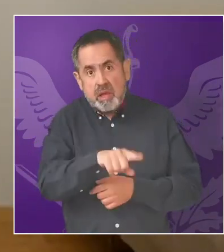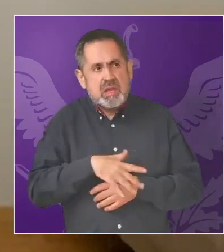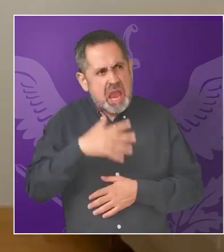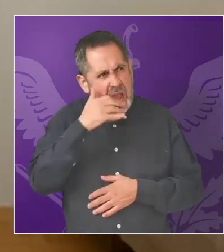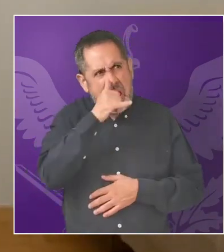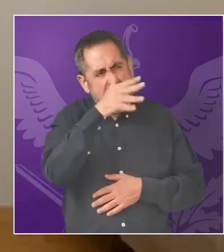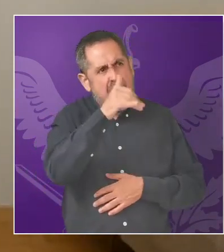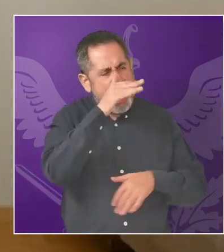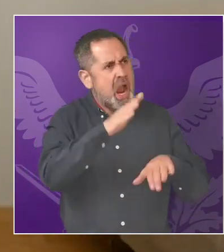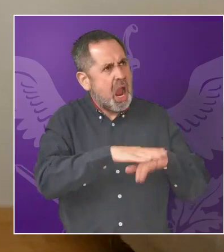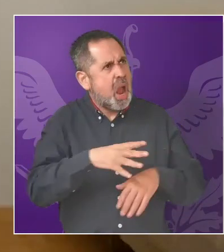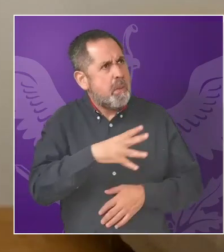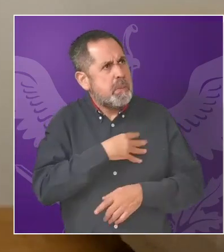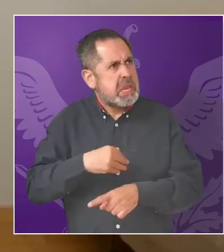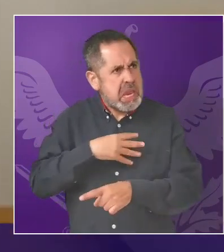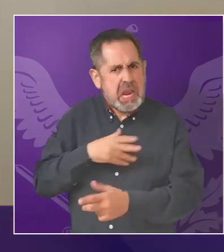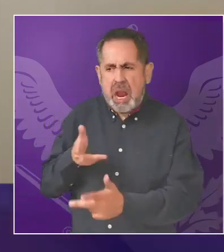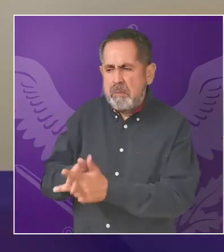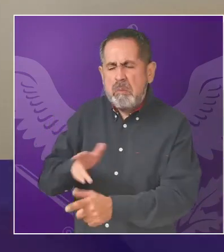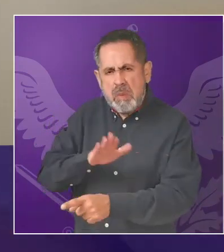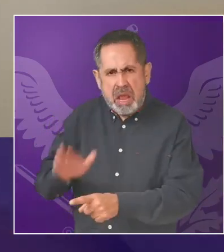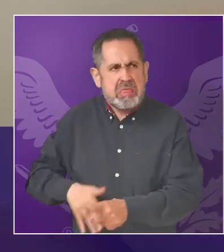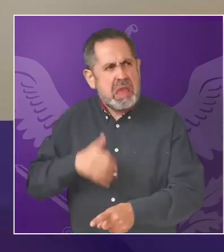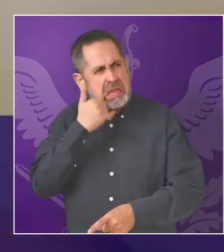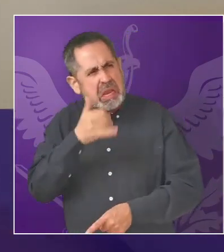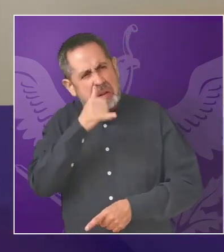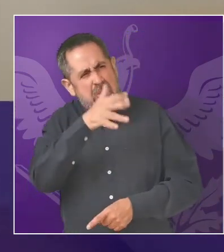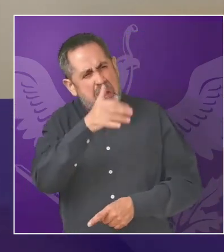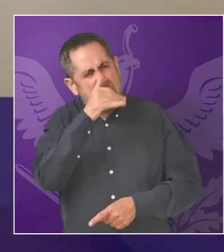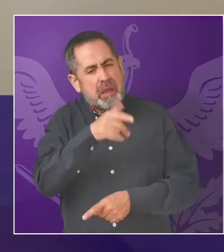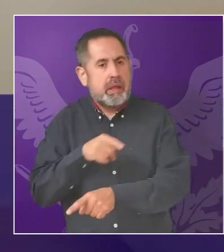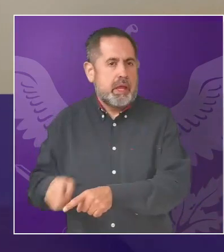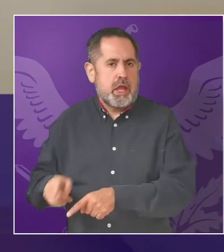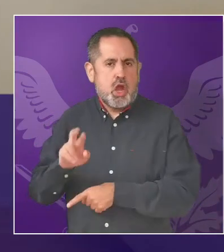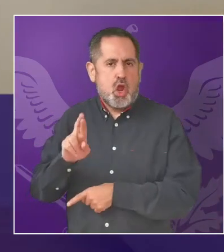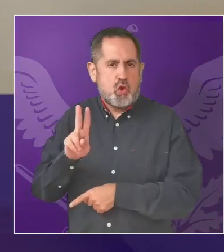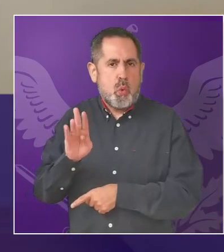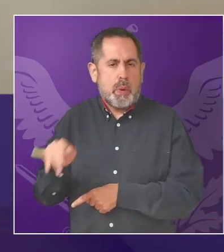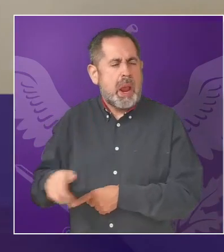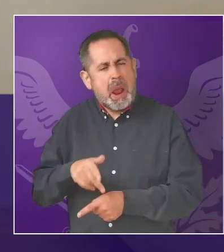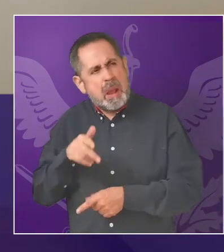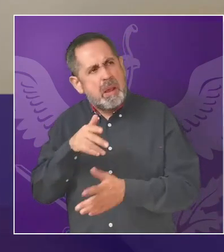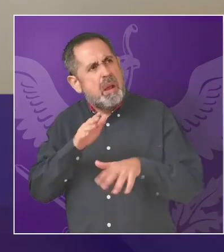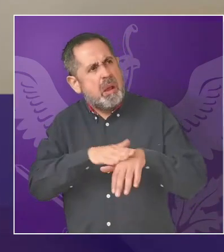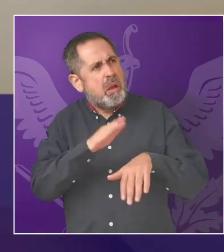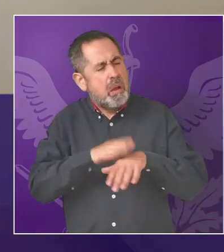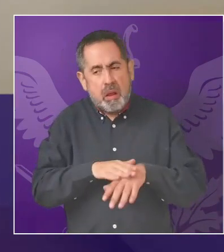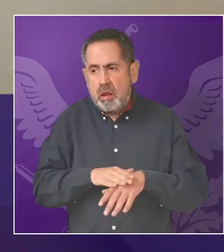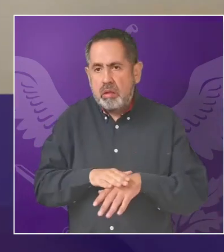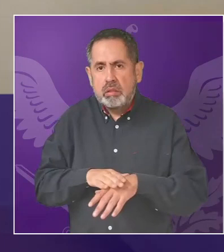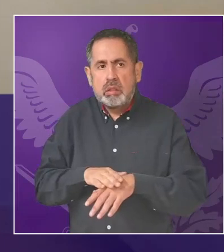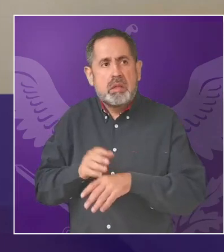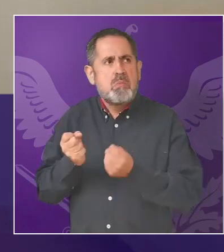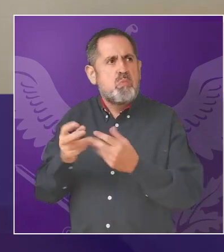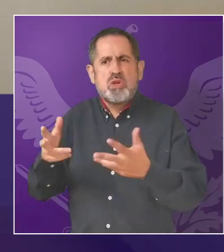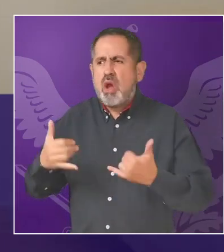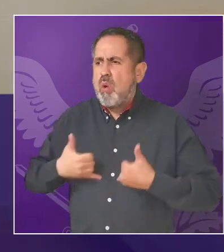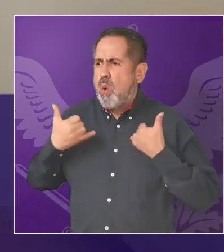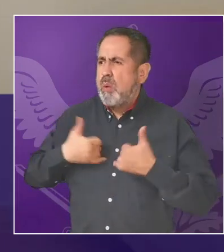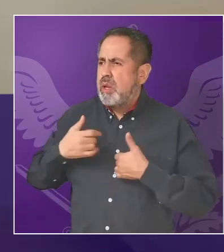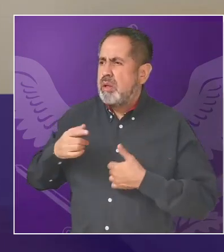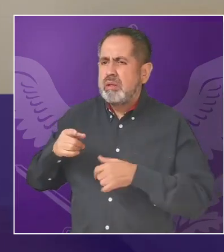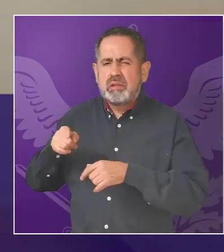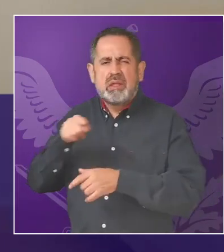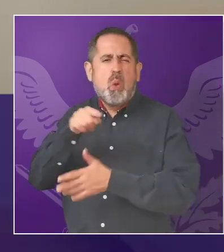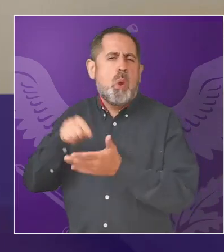asesinada buscando justicia no solo por el feminicidio de su hija Rubí, sino también por el feminicidio de cientos